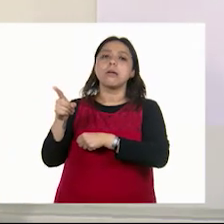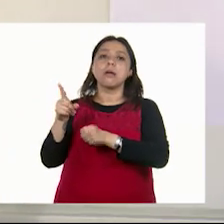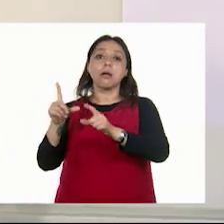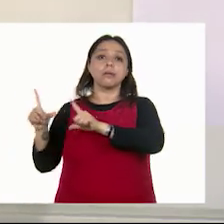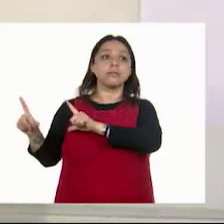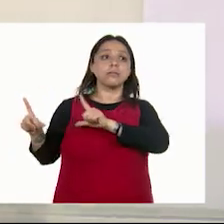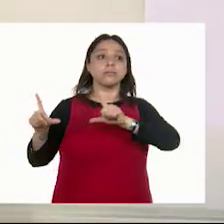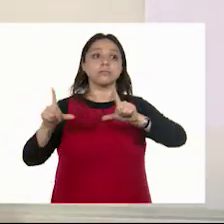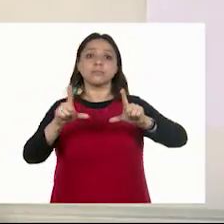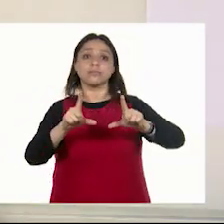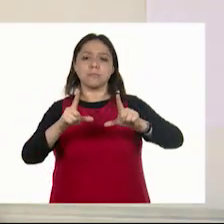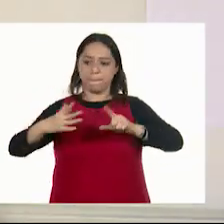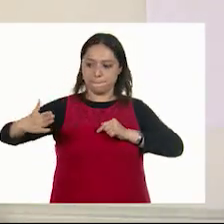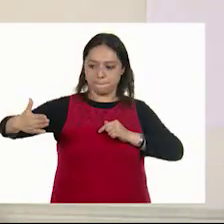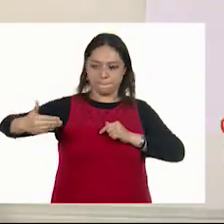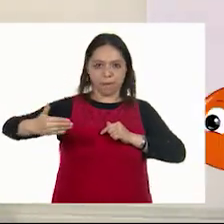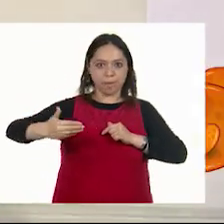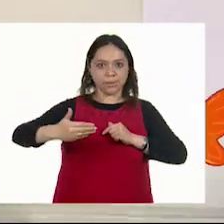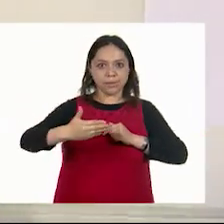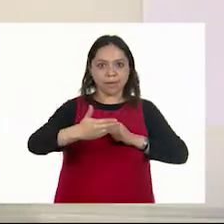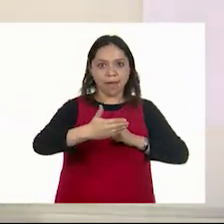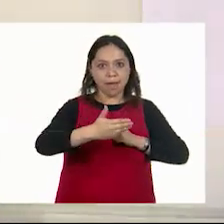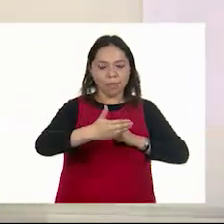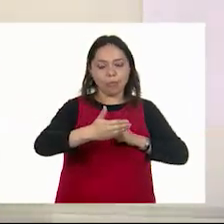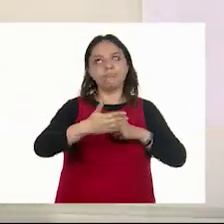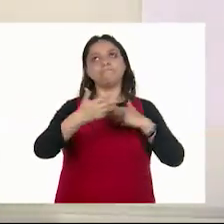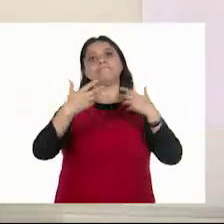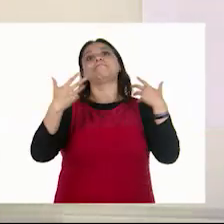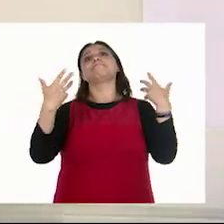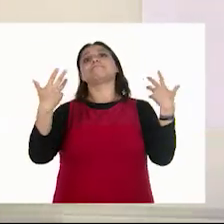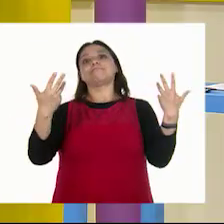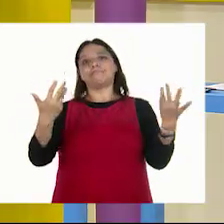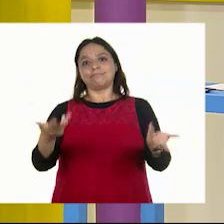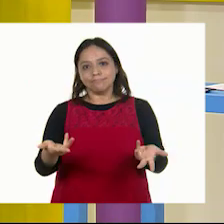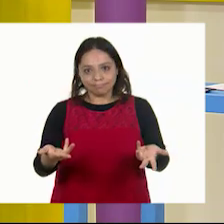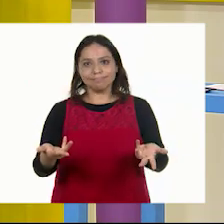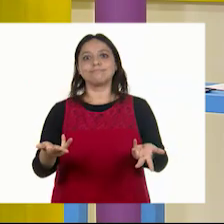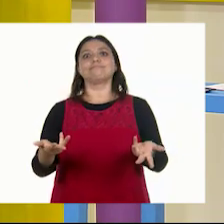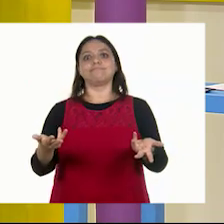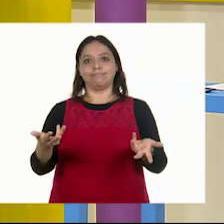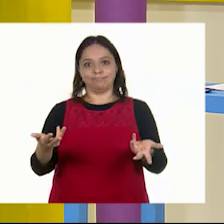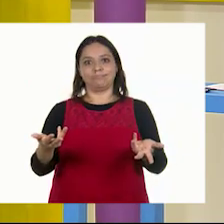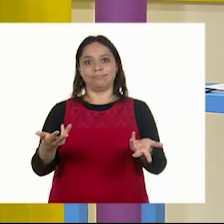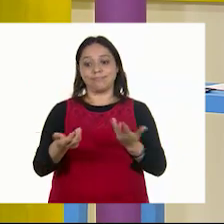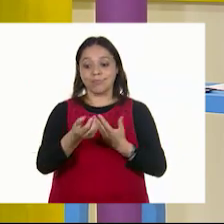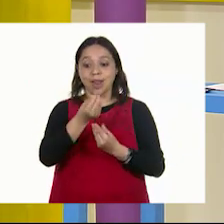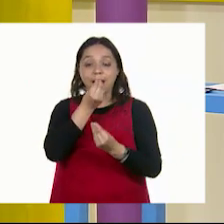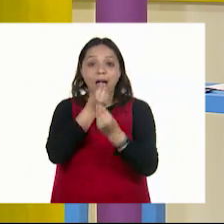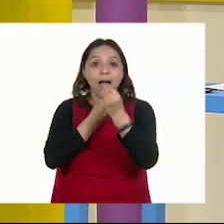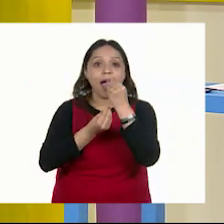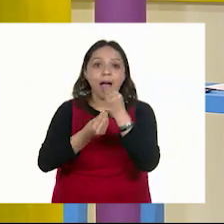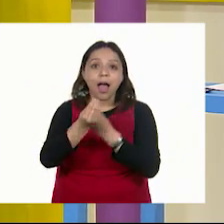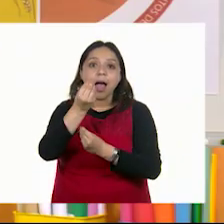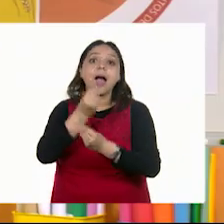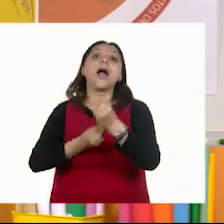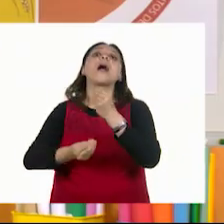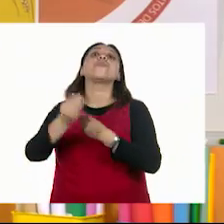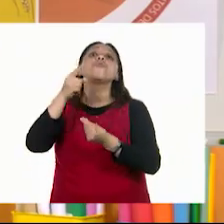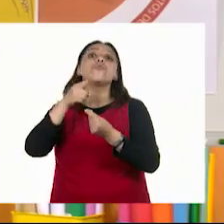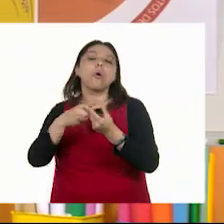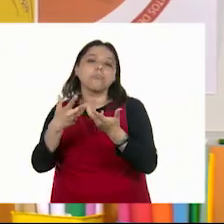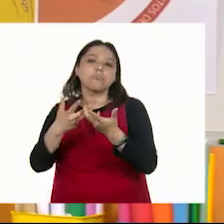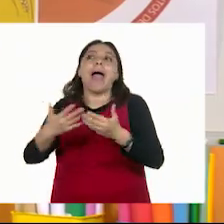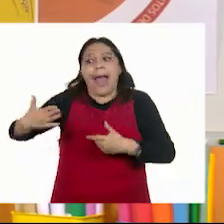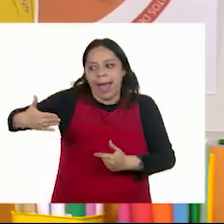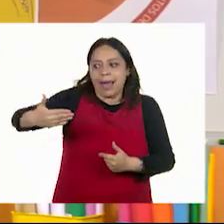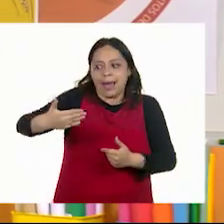¡Ay, un pescado! Claro, el pescado es un alimento de origen animal. Más bien, es